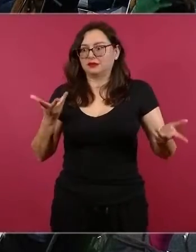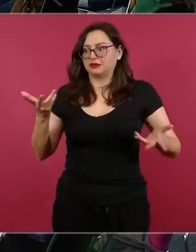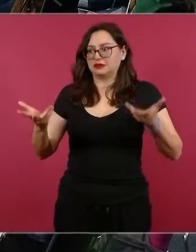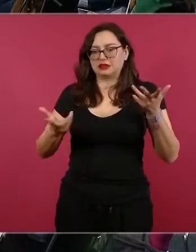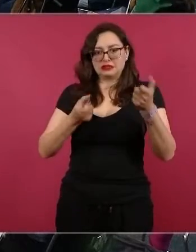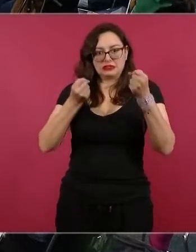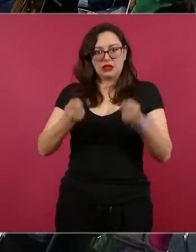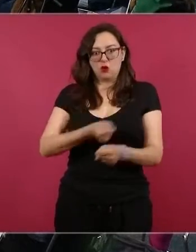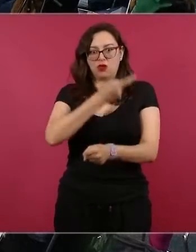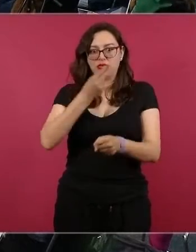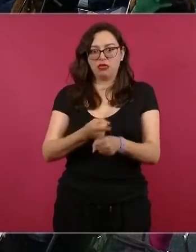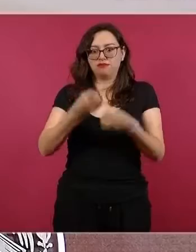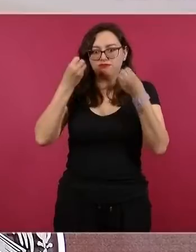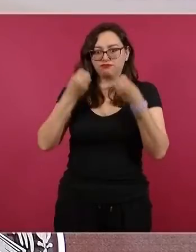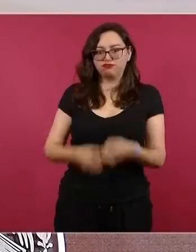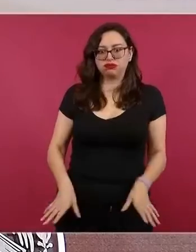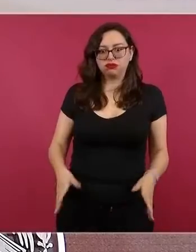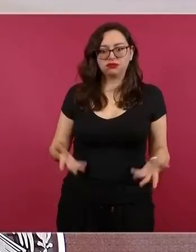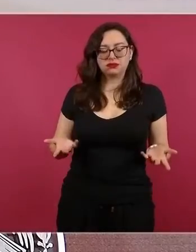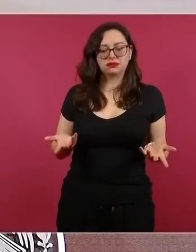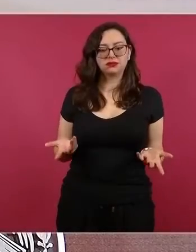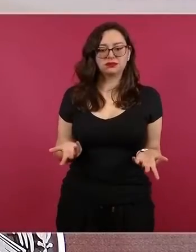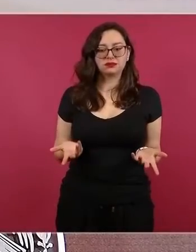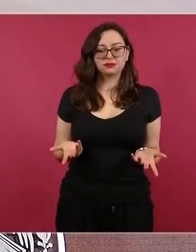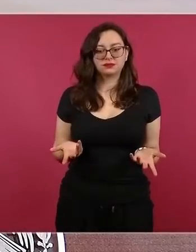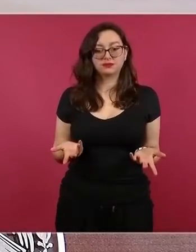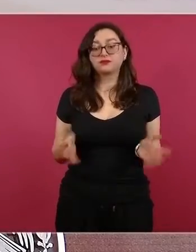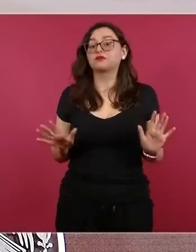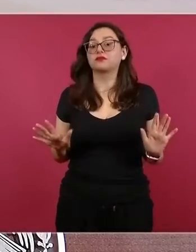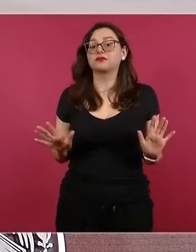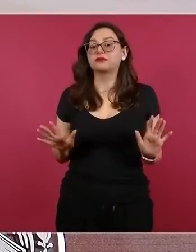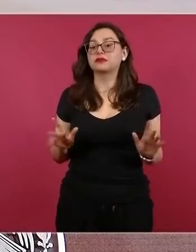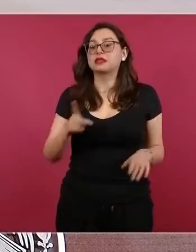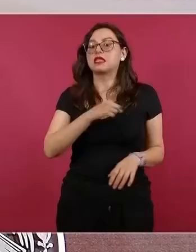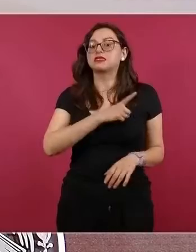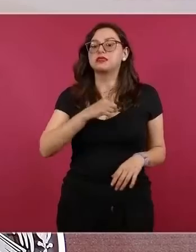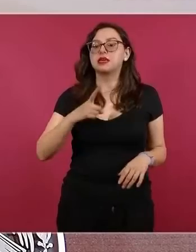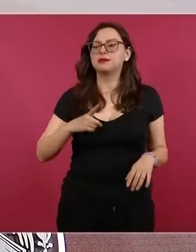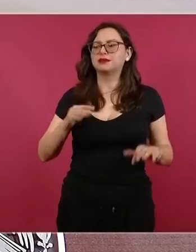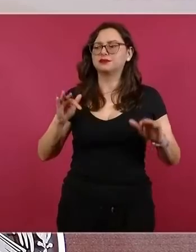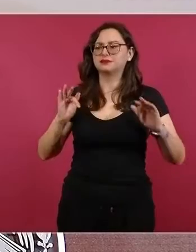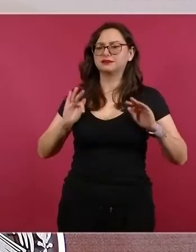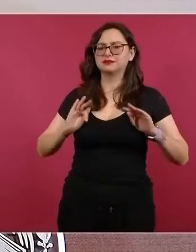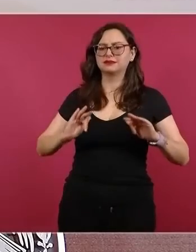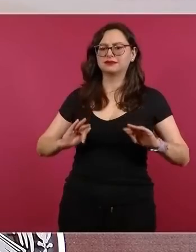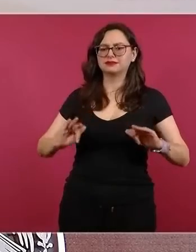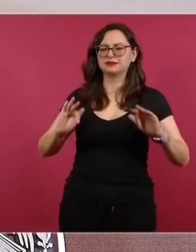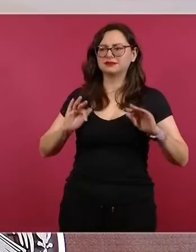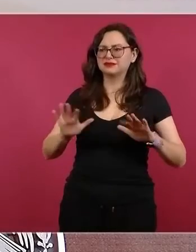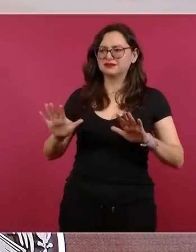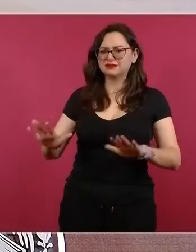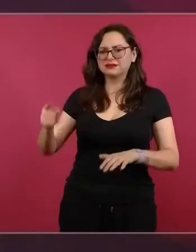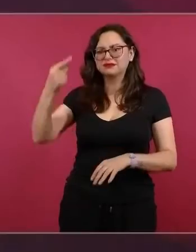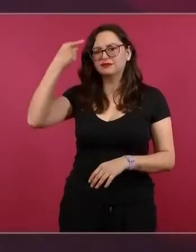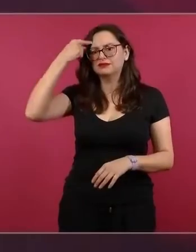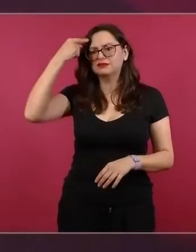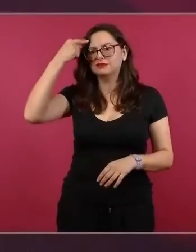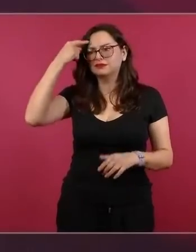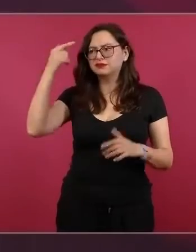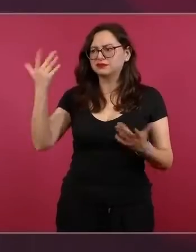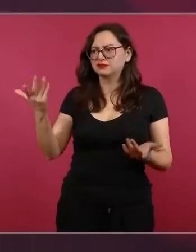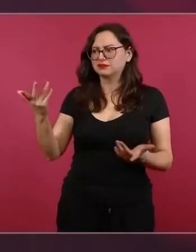sus entidades federativas. Entonces, el llamado es a la prudencia, es no tomar